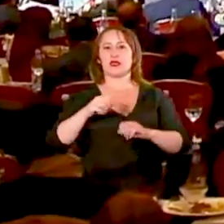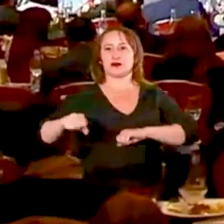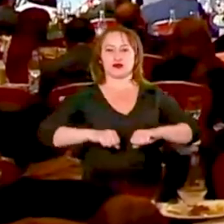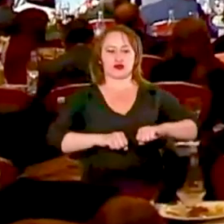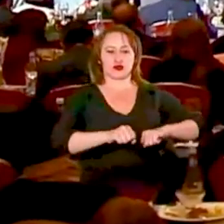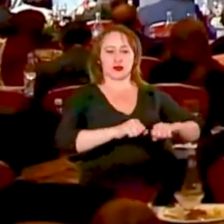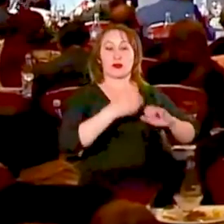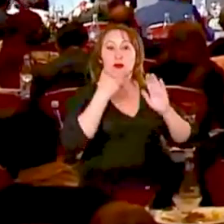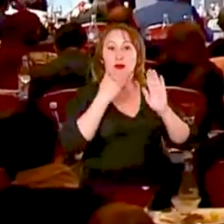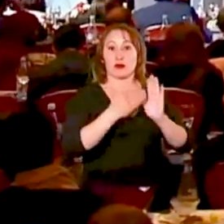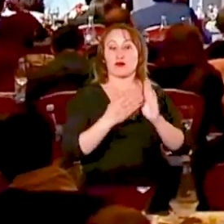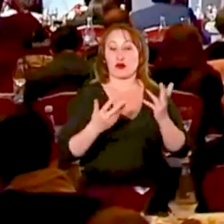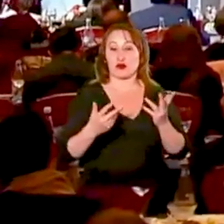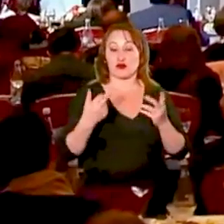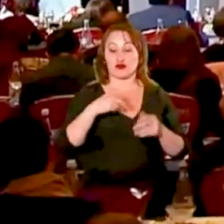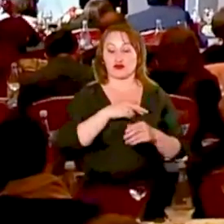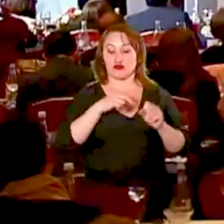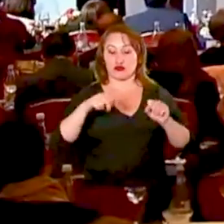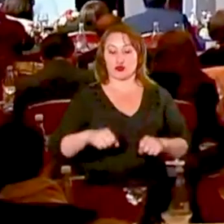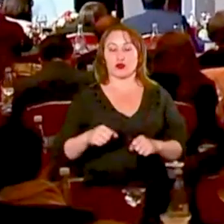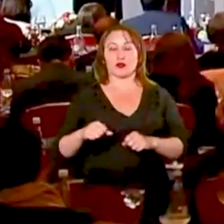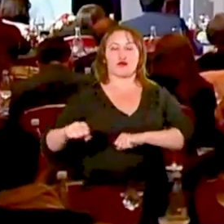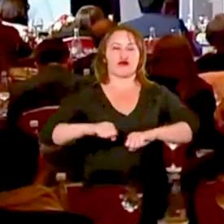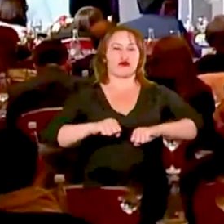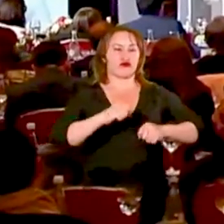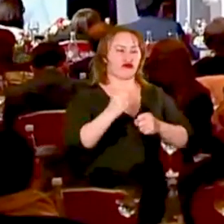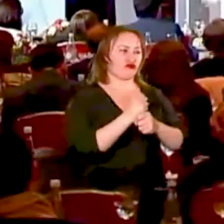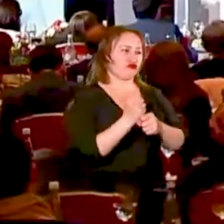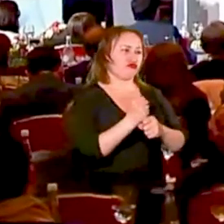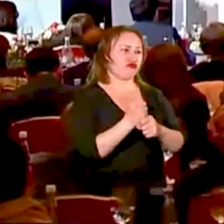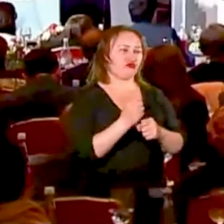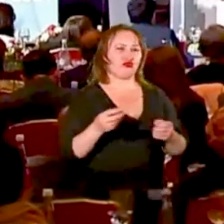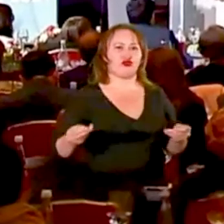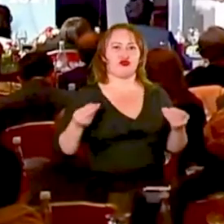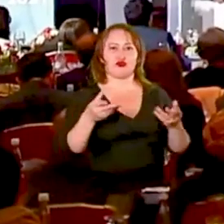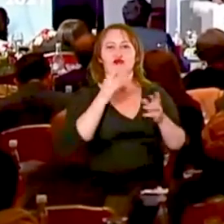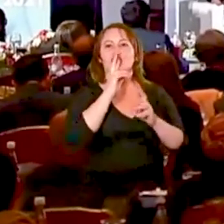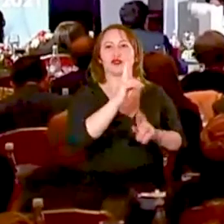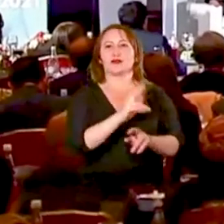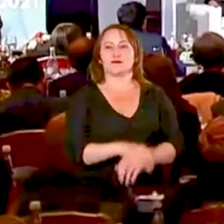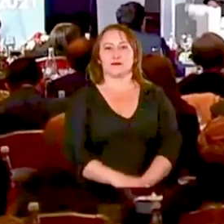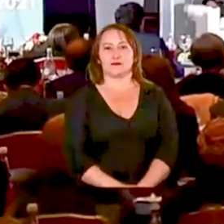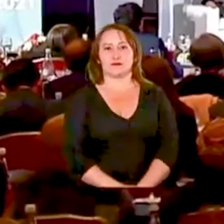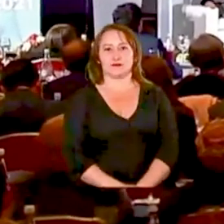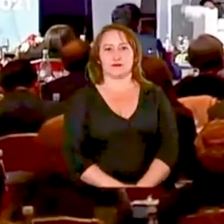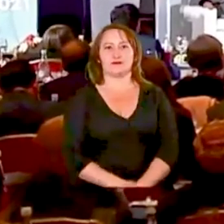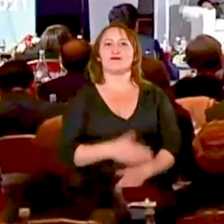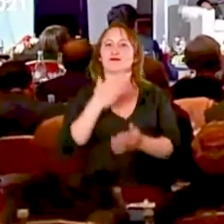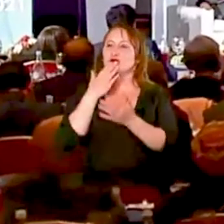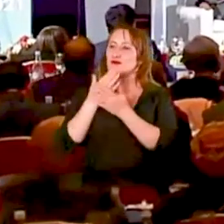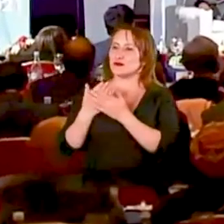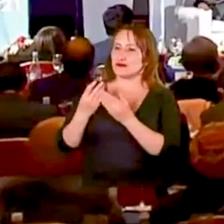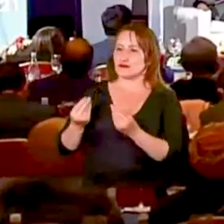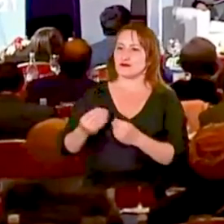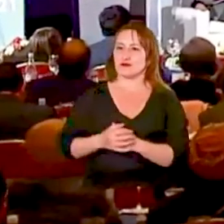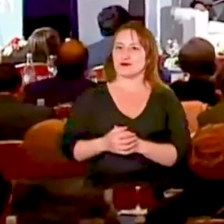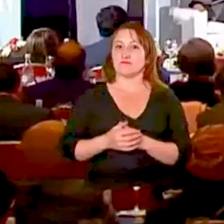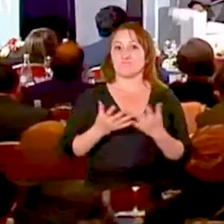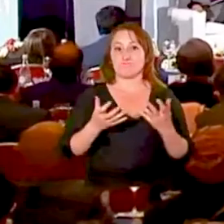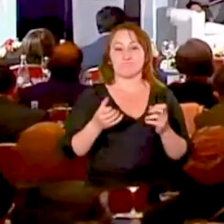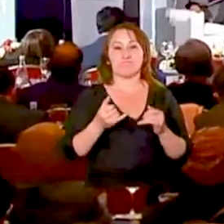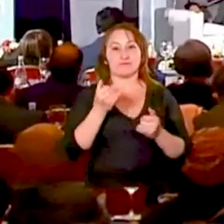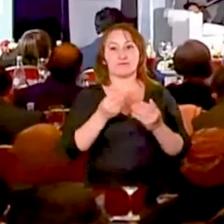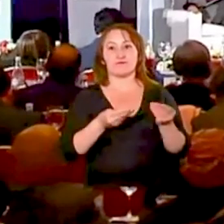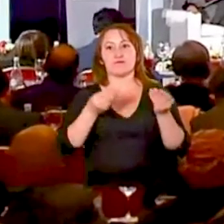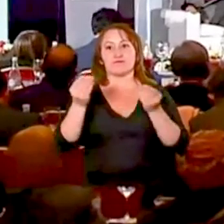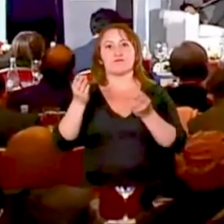ha dado el ejemplo para que podamos trabajar incansablemente en brindar esas respuestas. Sí, gracias, Tatiana. Yo quiero cederle la